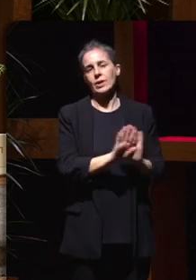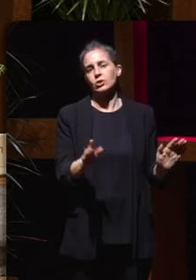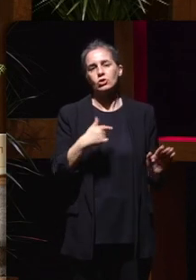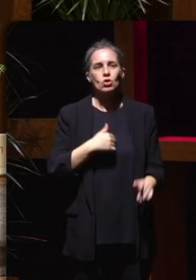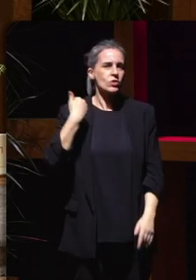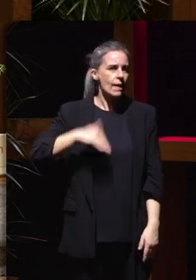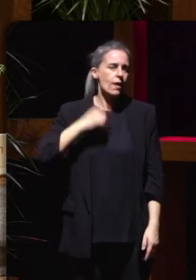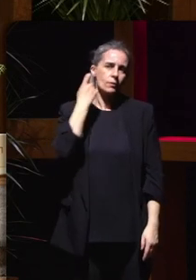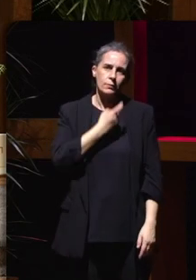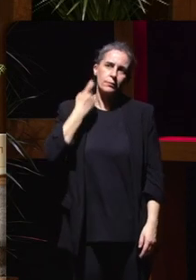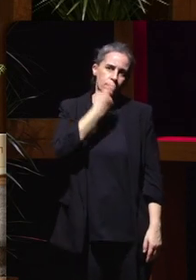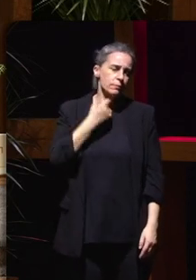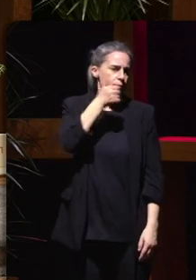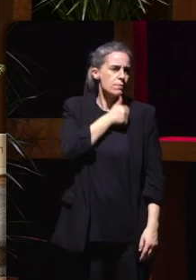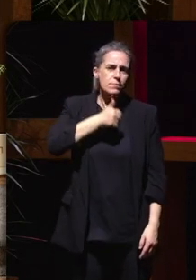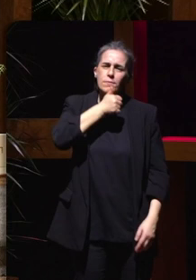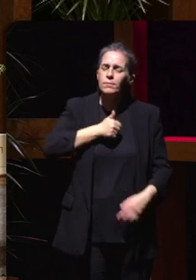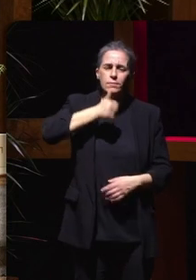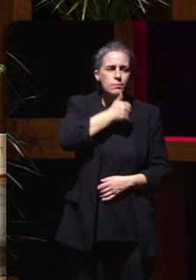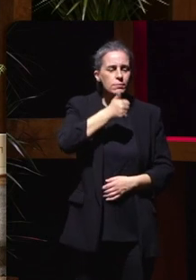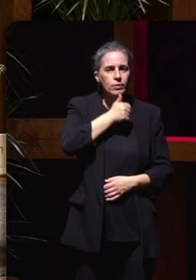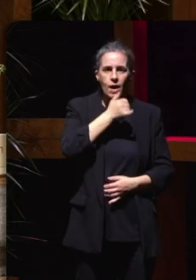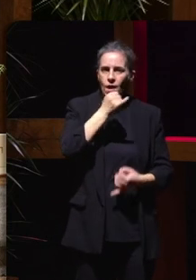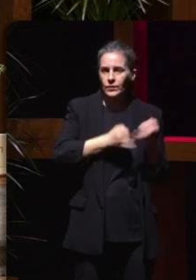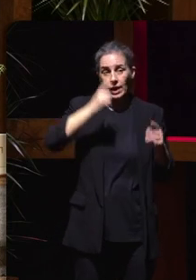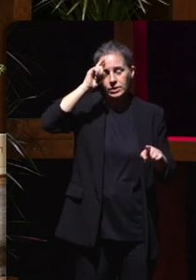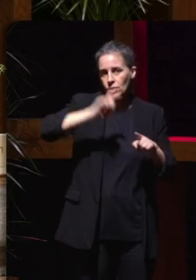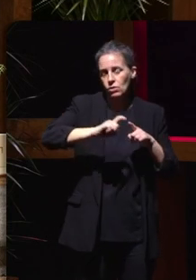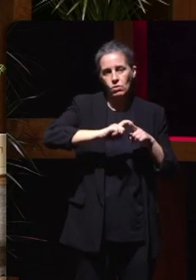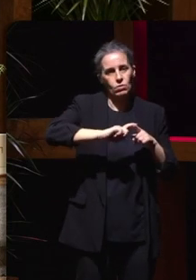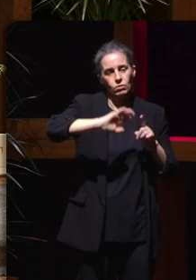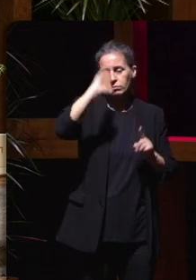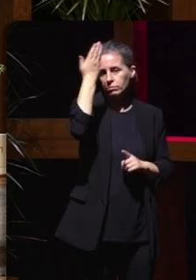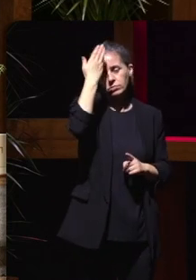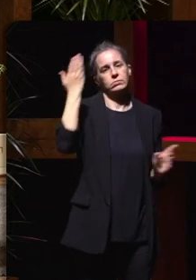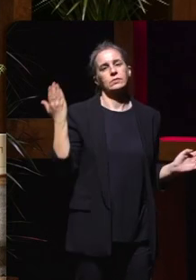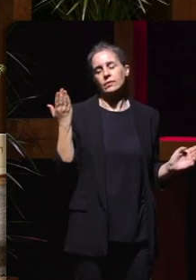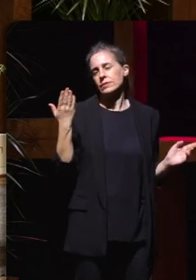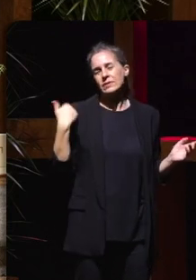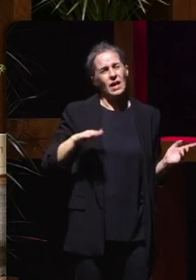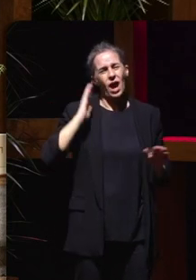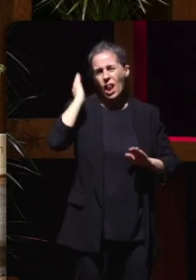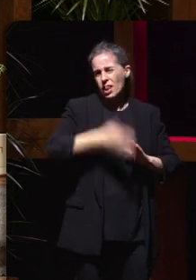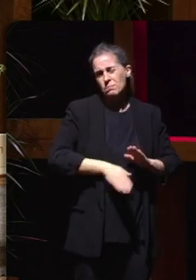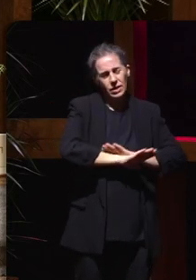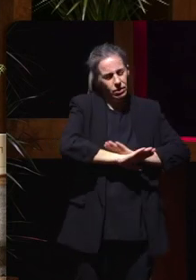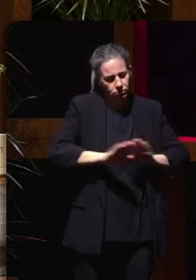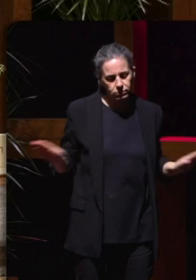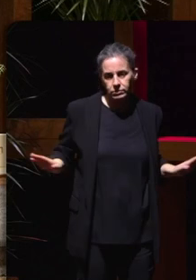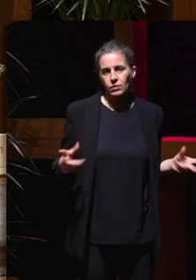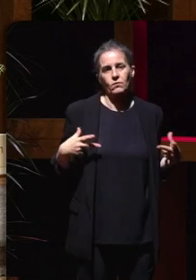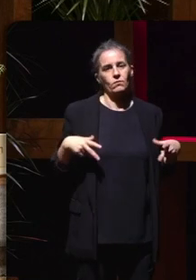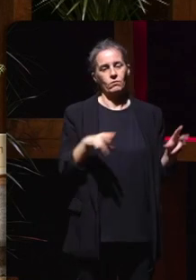aguanta que aguanta y psicológicamente Pues también porque todo tengo un límite entonces eu